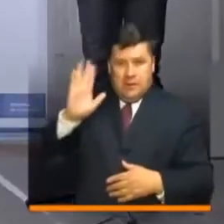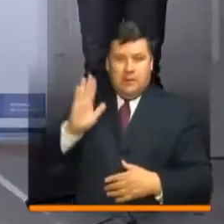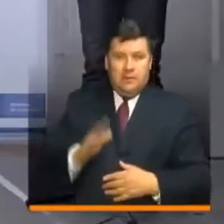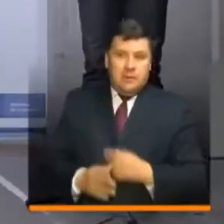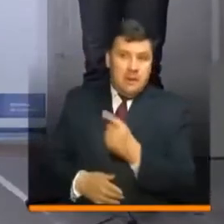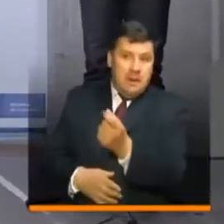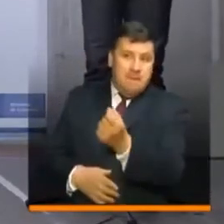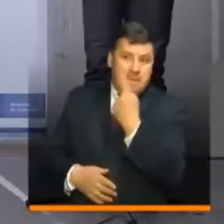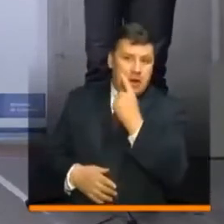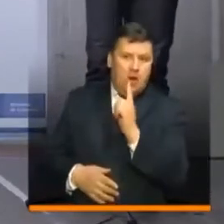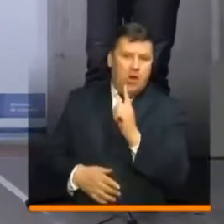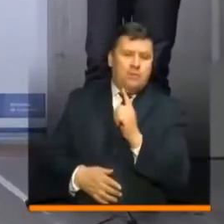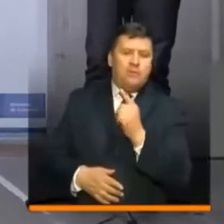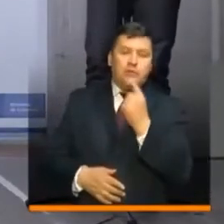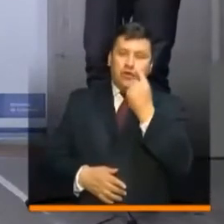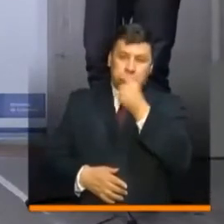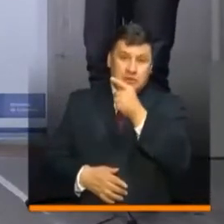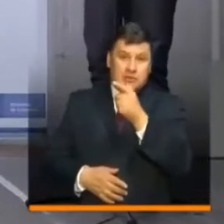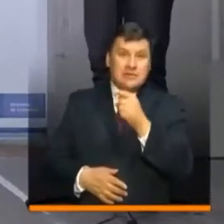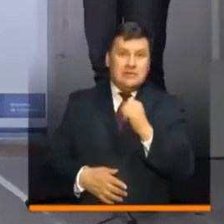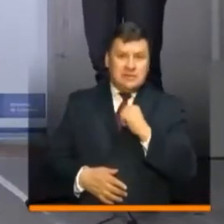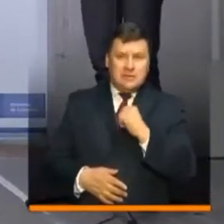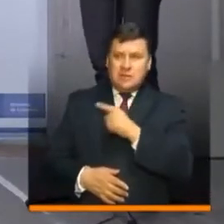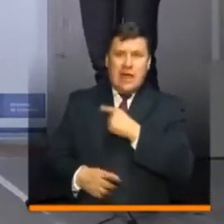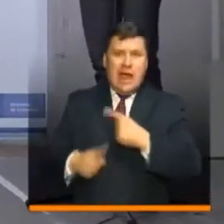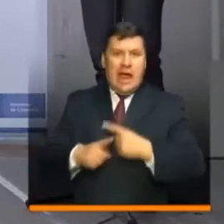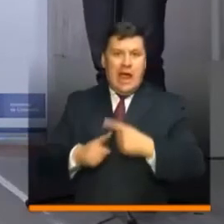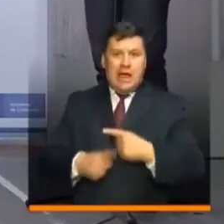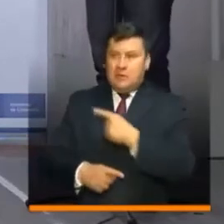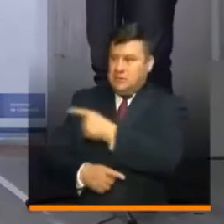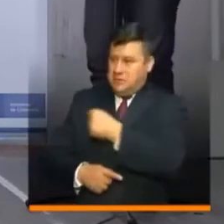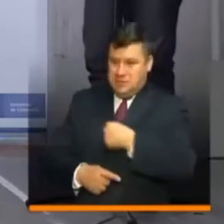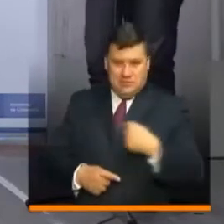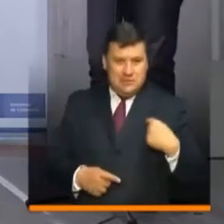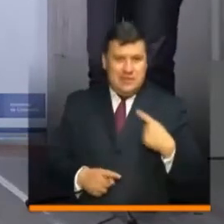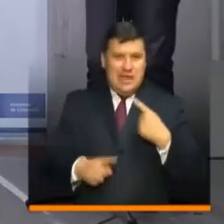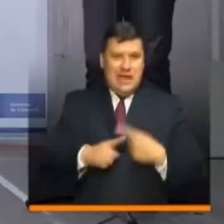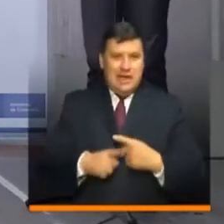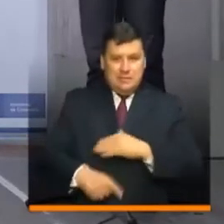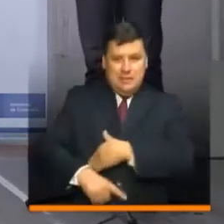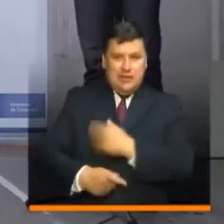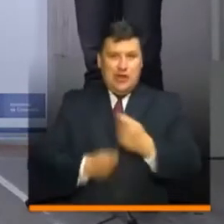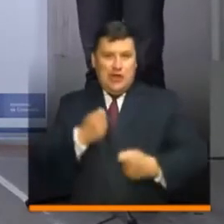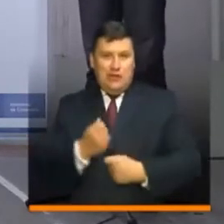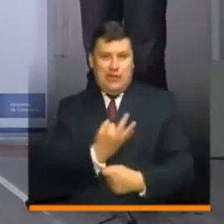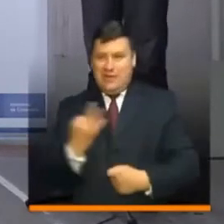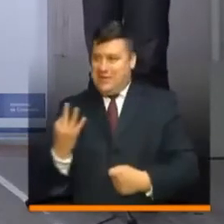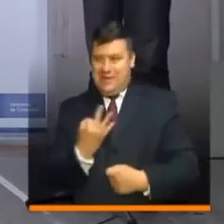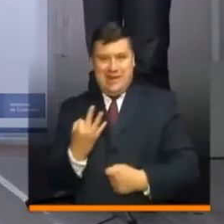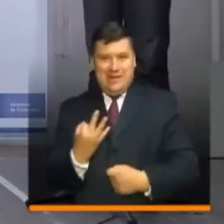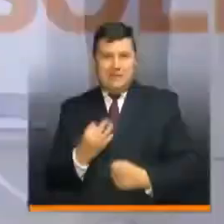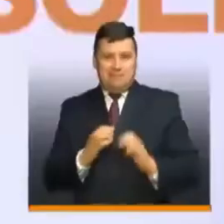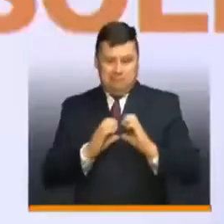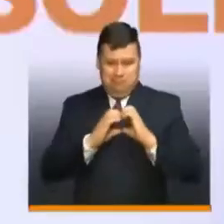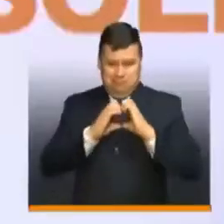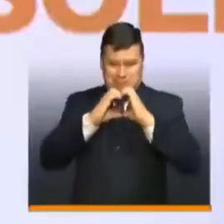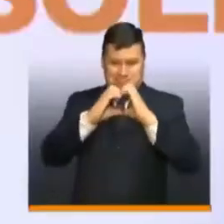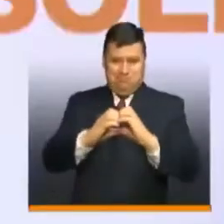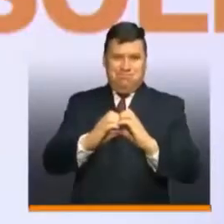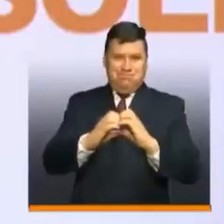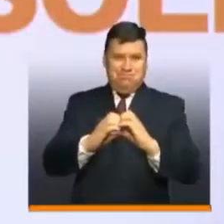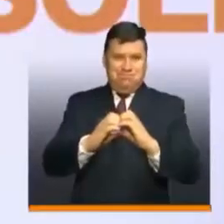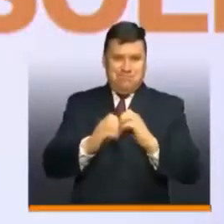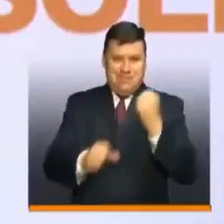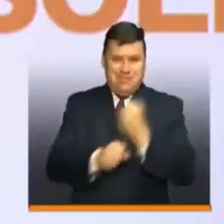es una pregunta pero es una casualidad que los tres somos ex ministros de comercio exterior y como los tres tenemos el corazón puesto en la generación